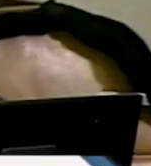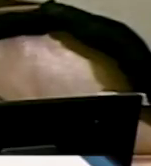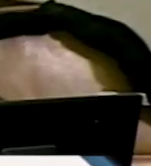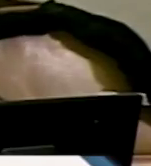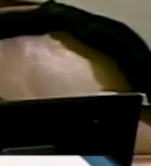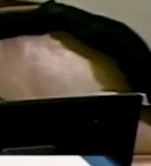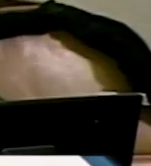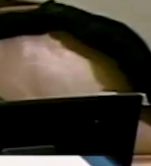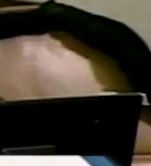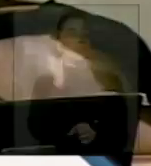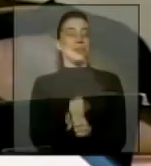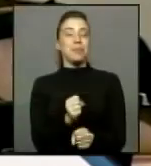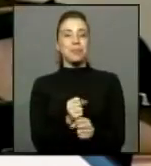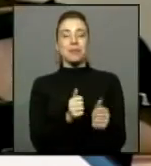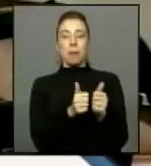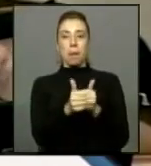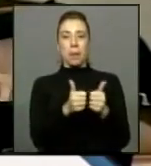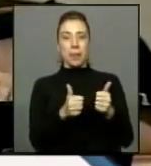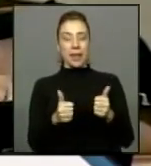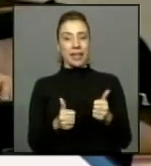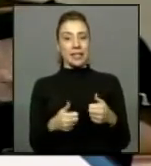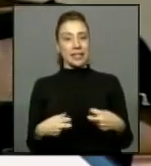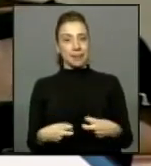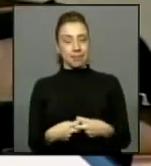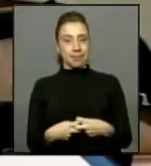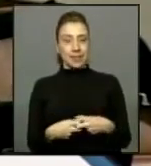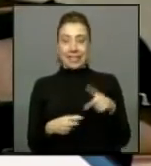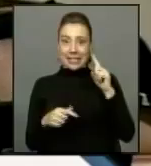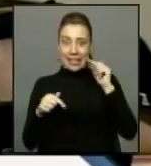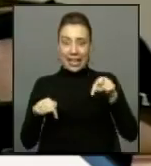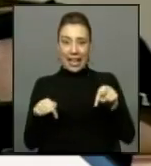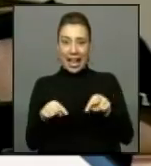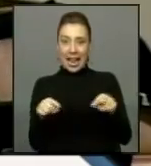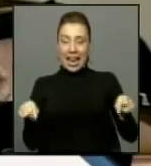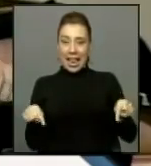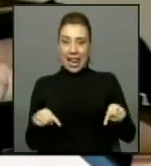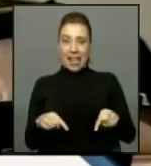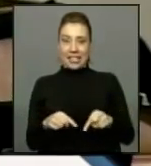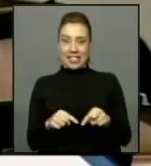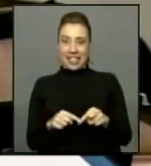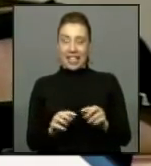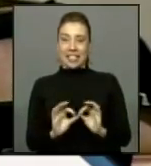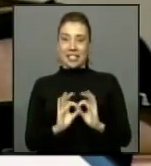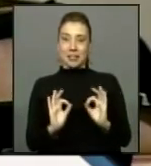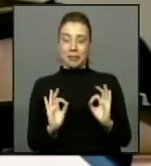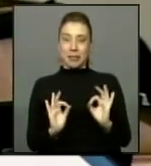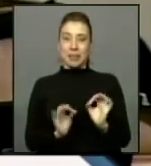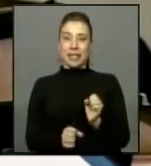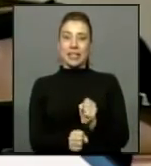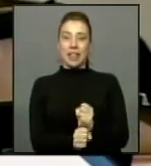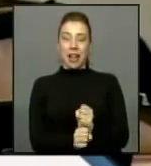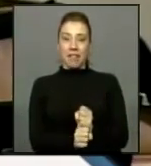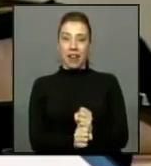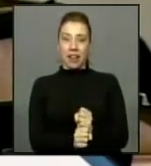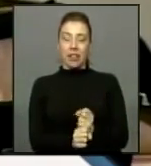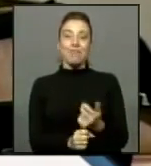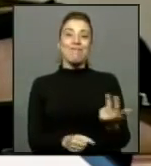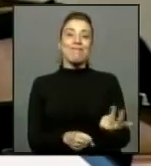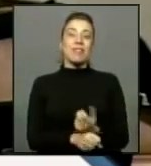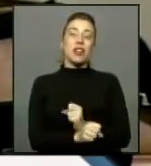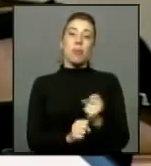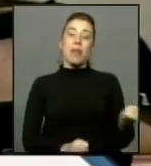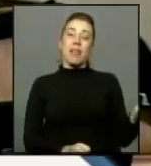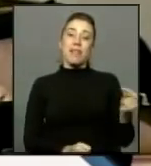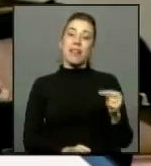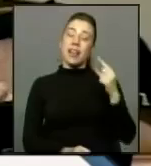las y los trabajadores y dirigentes sindicales presentes en esta sala y en particular a los trabajadores y trabajadoras que desgraciadamente no pueden estar acá, pero